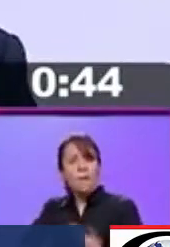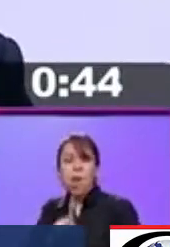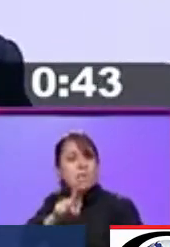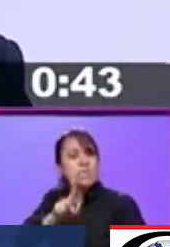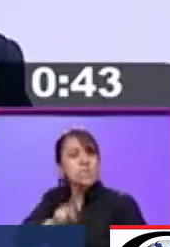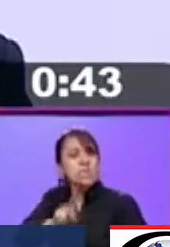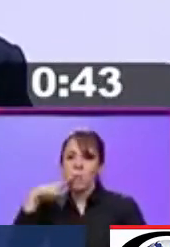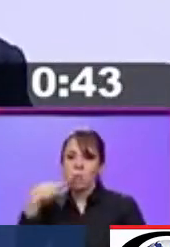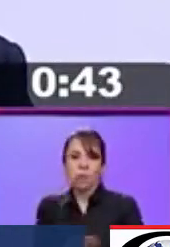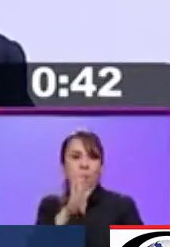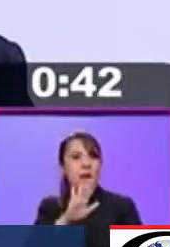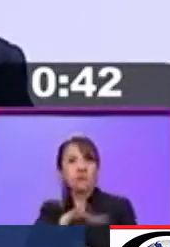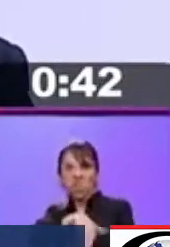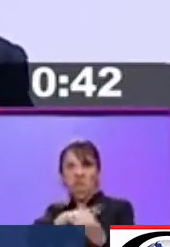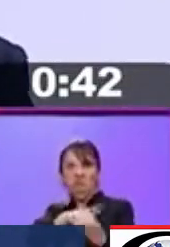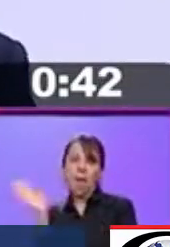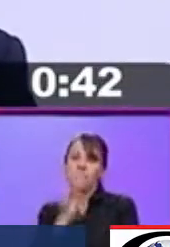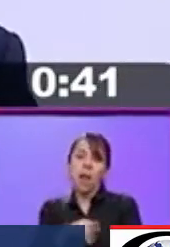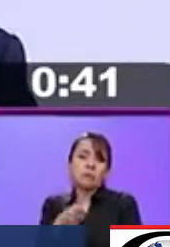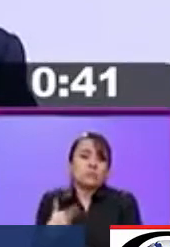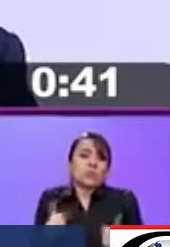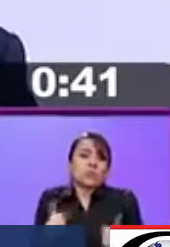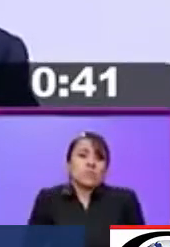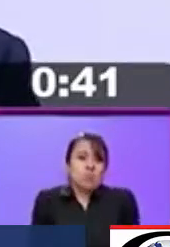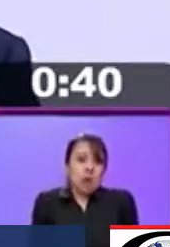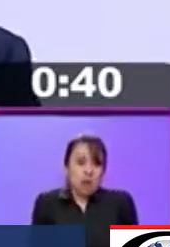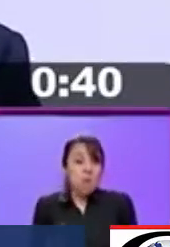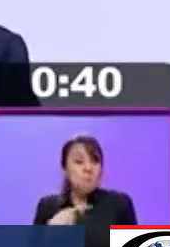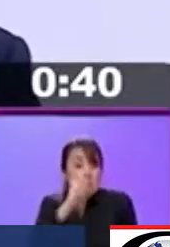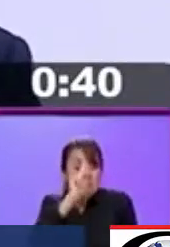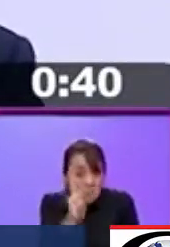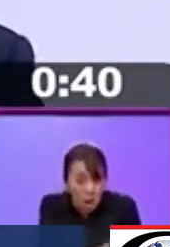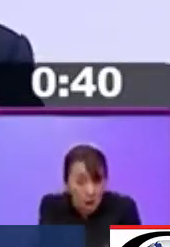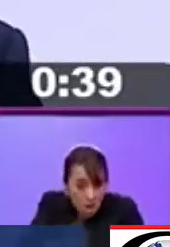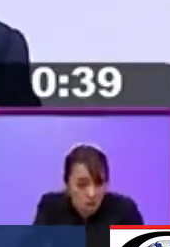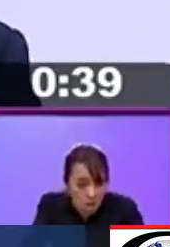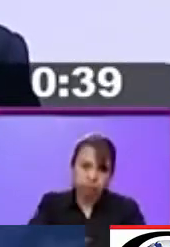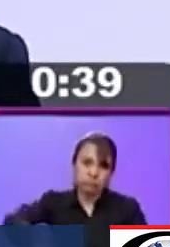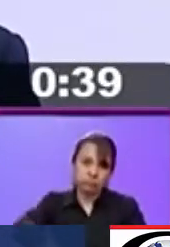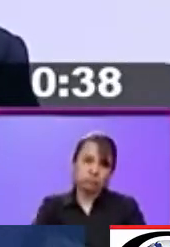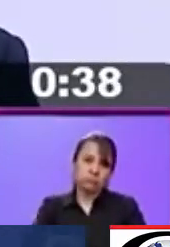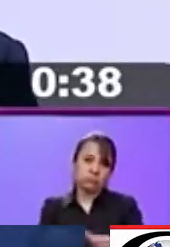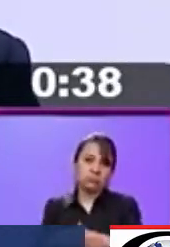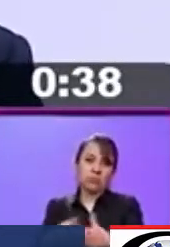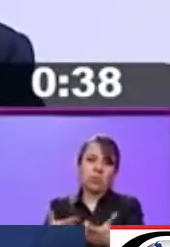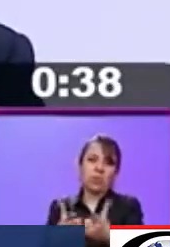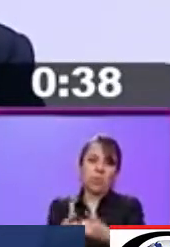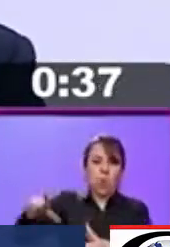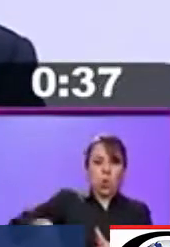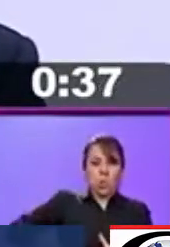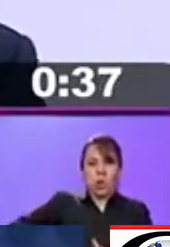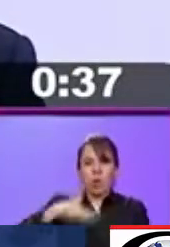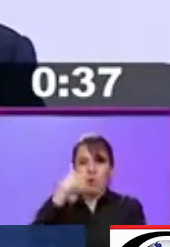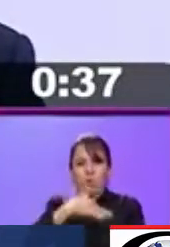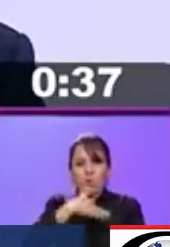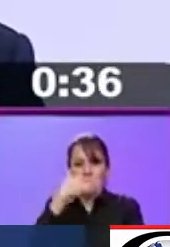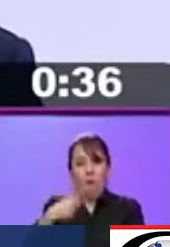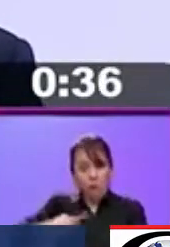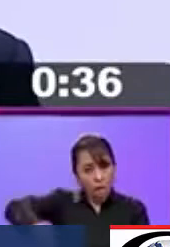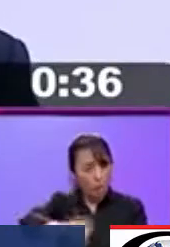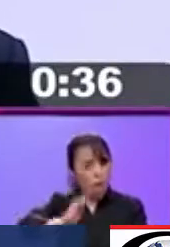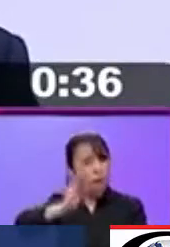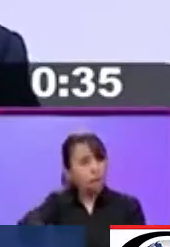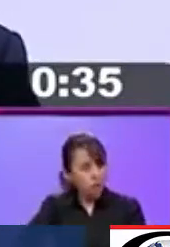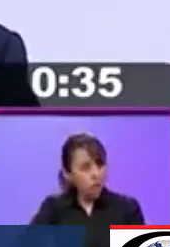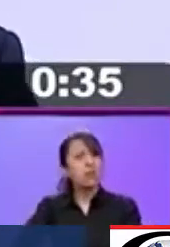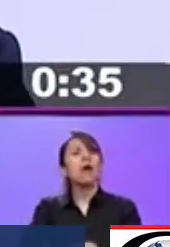que busca apoyar a la gente. Y te lo digo como es, mira, la pregunta es: ¿de dónde sacan tanto dinero estos cuatro partidos